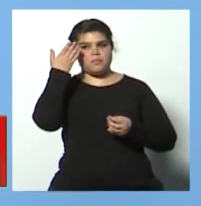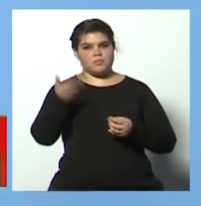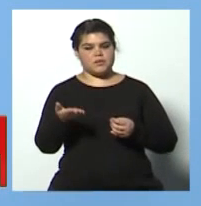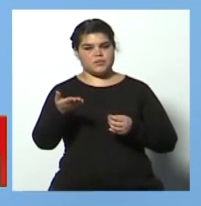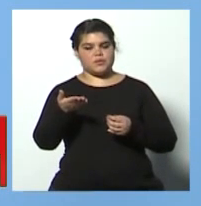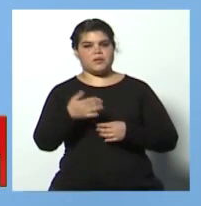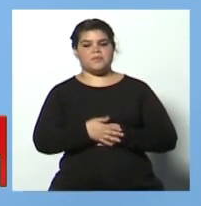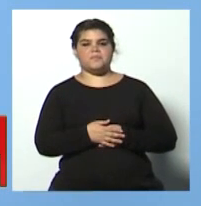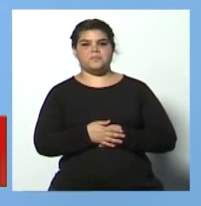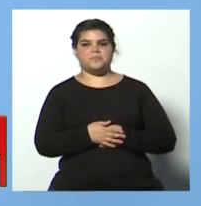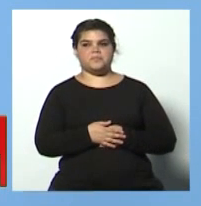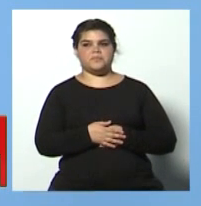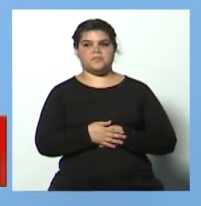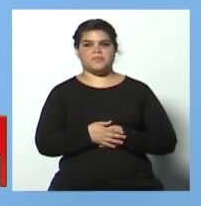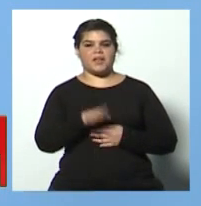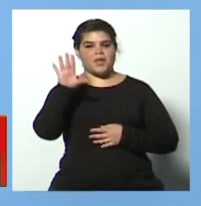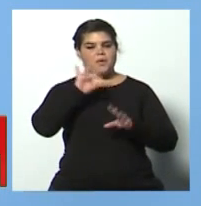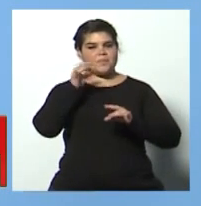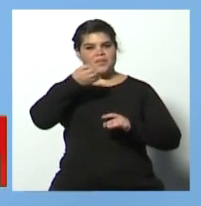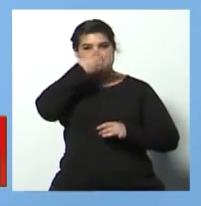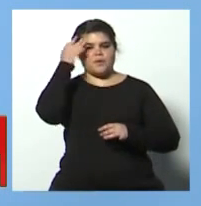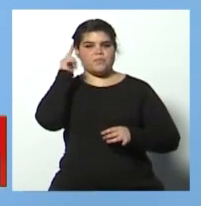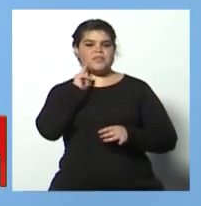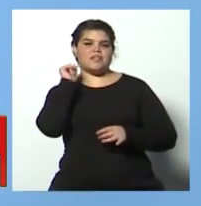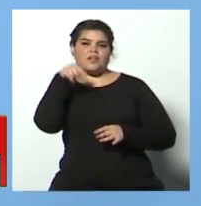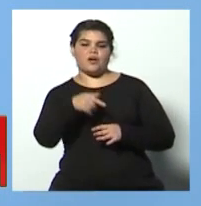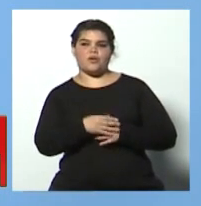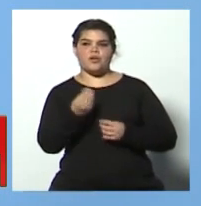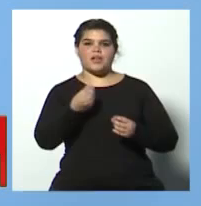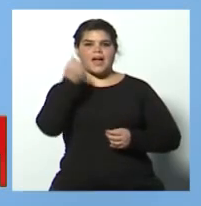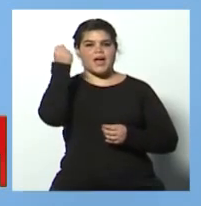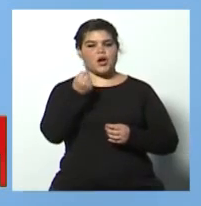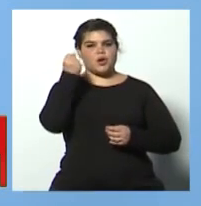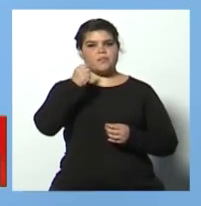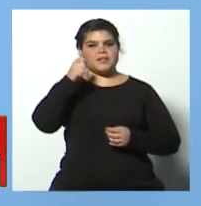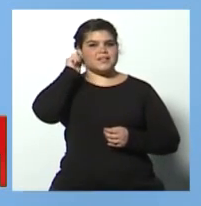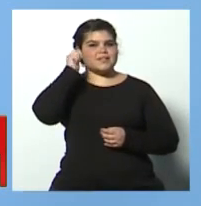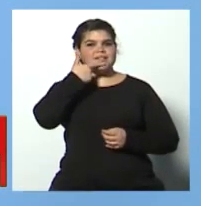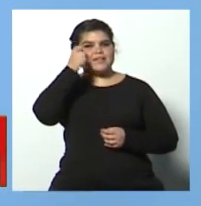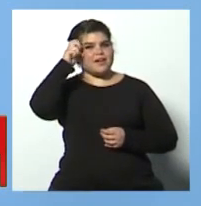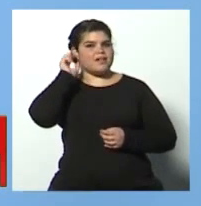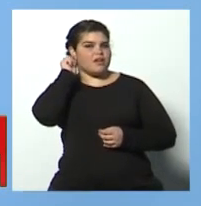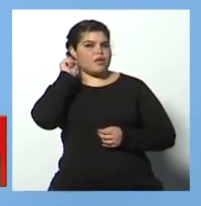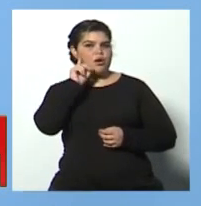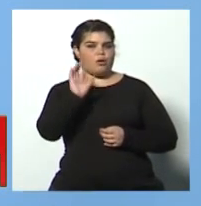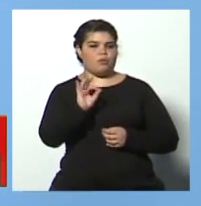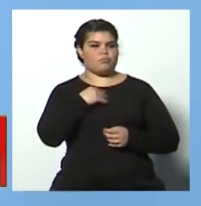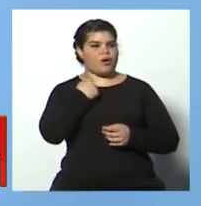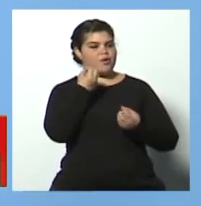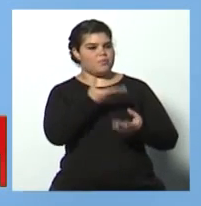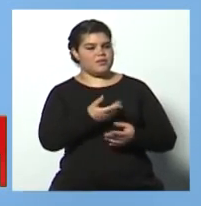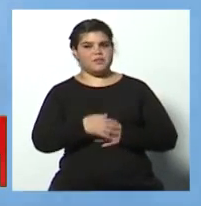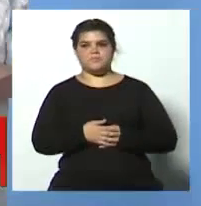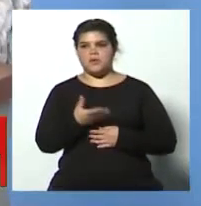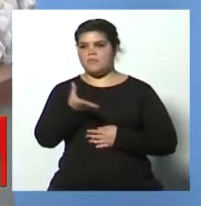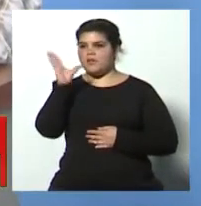columnista e invitado especial hoy en el programa, el economista Sergio Papi. Sergio, ¿cómo te va? Buenas noches. Ignacio te saluda.